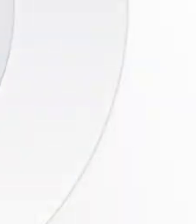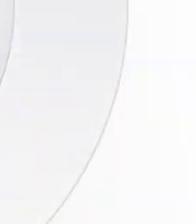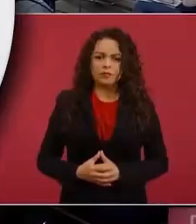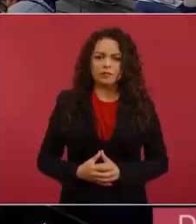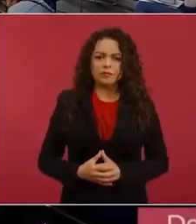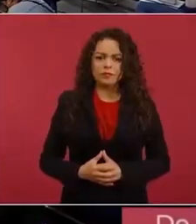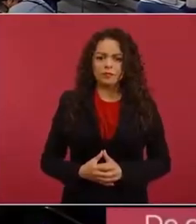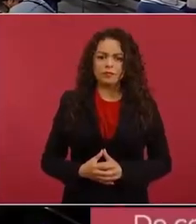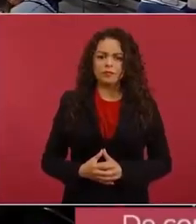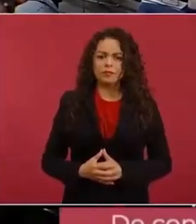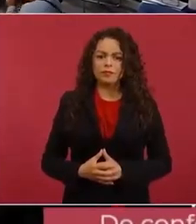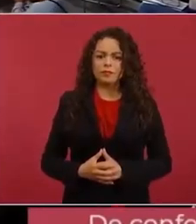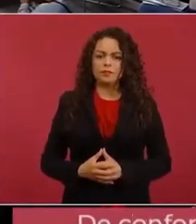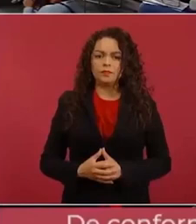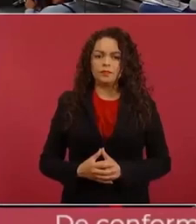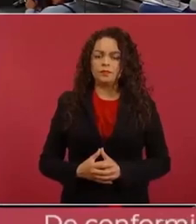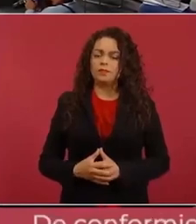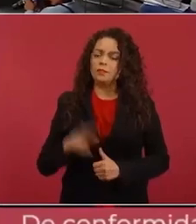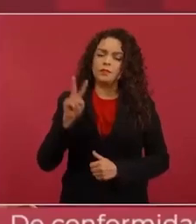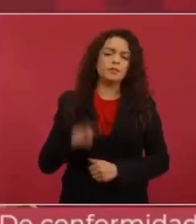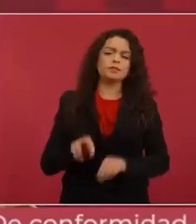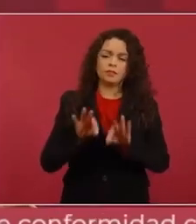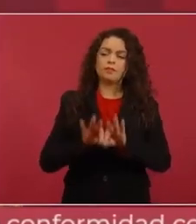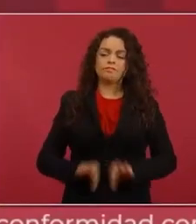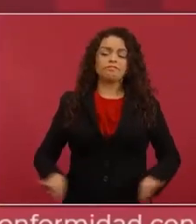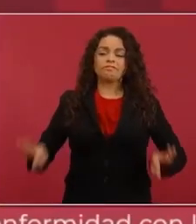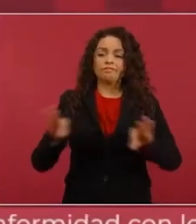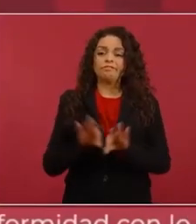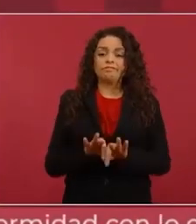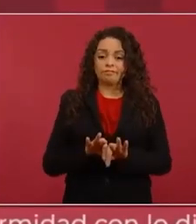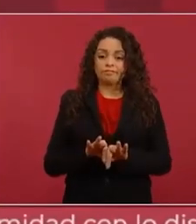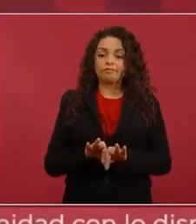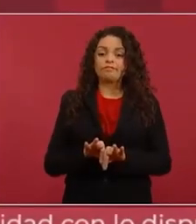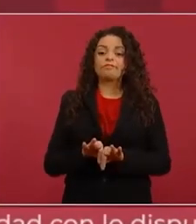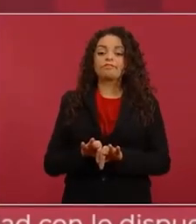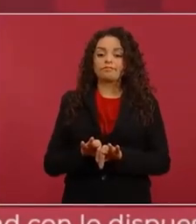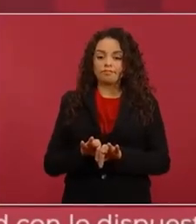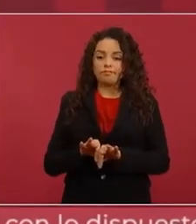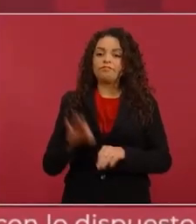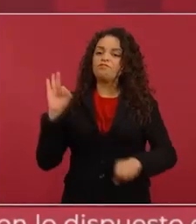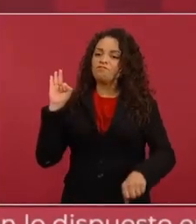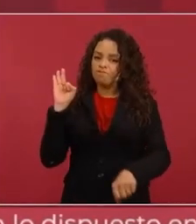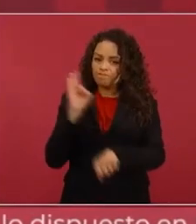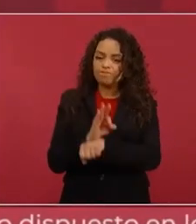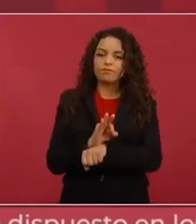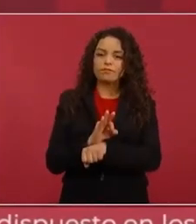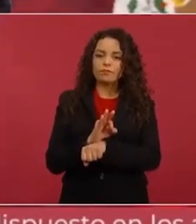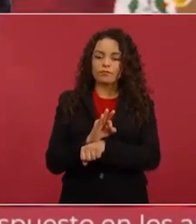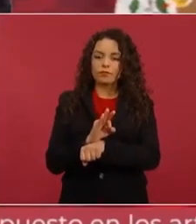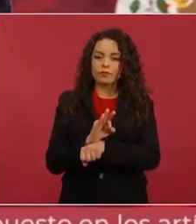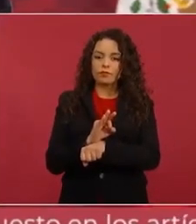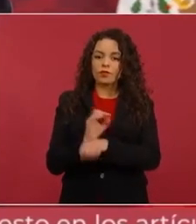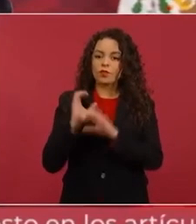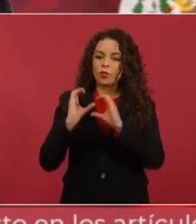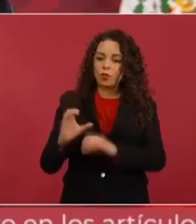Calderón, si es importante fortalecer a la Comisión Federal de Electricidad.